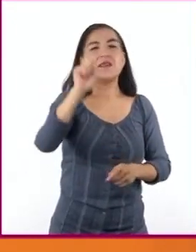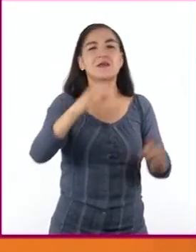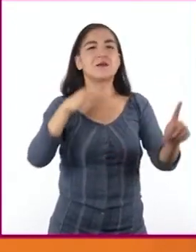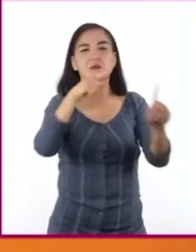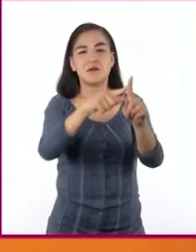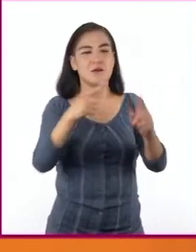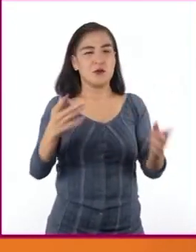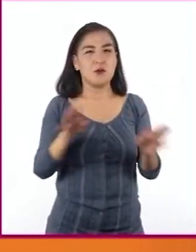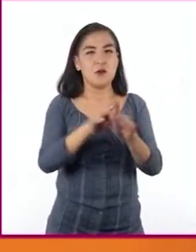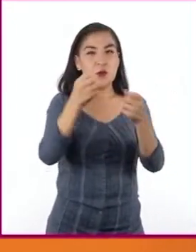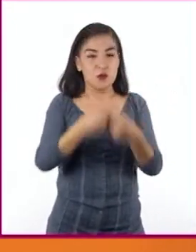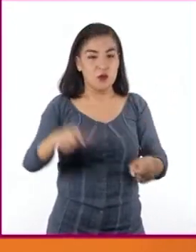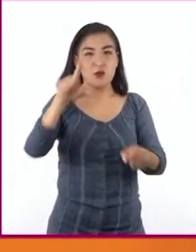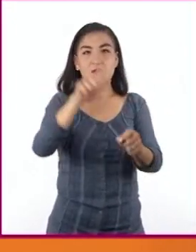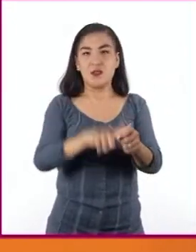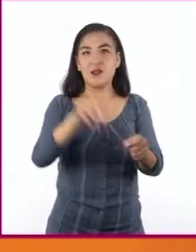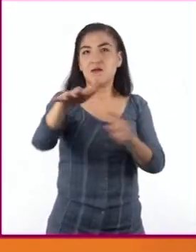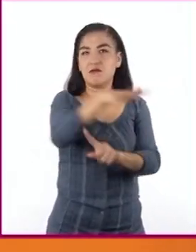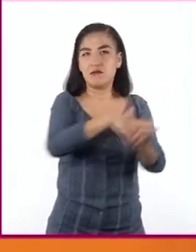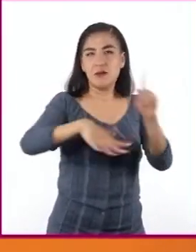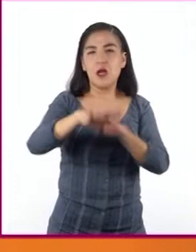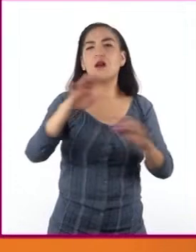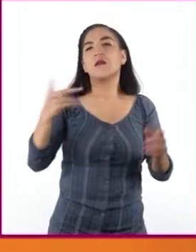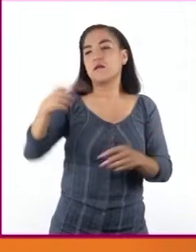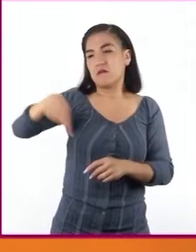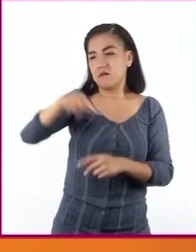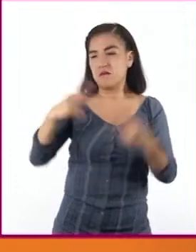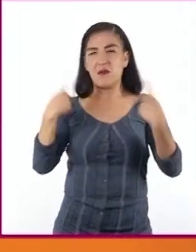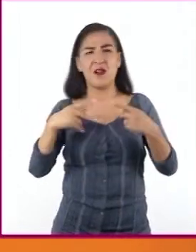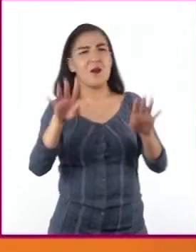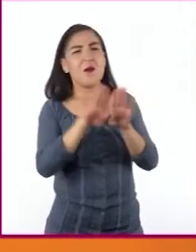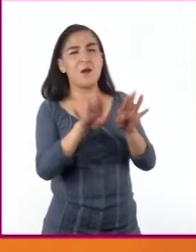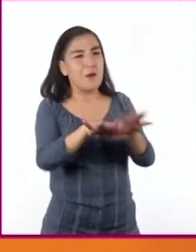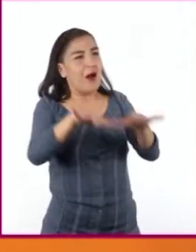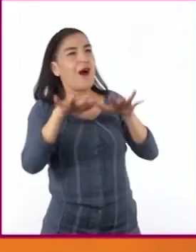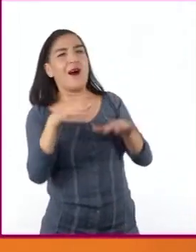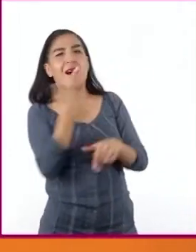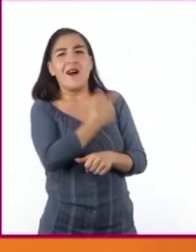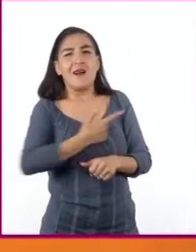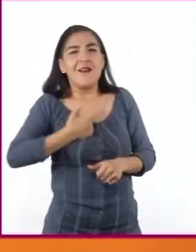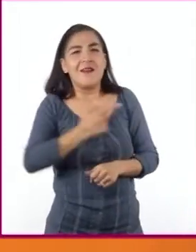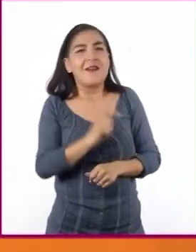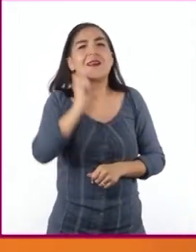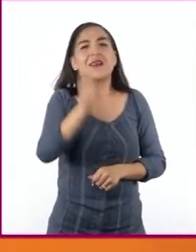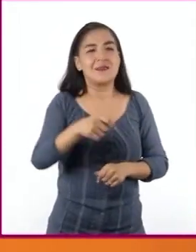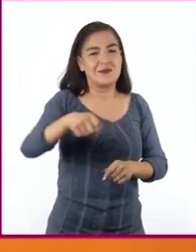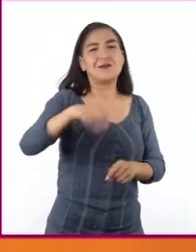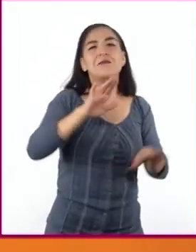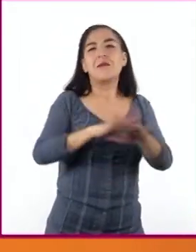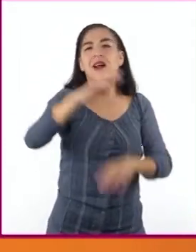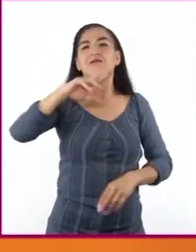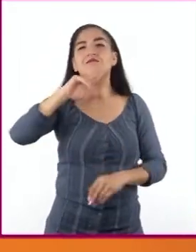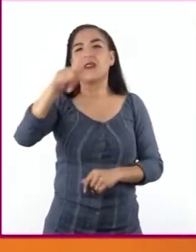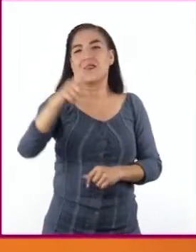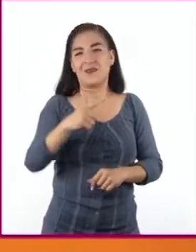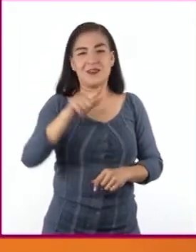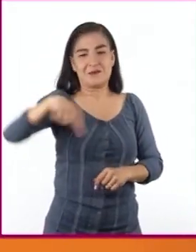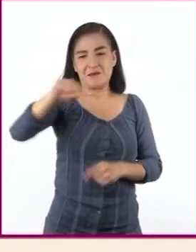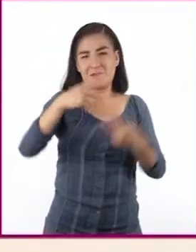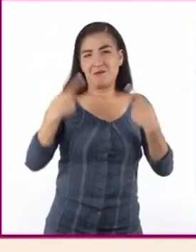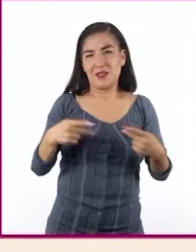sociales, captar la atención del público y orientar las preferencias de las y los consumidores.